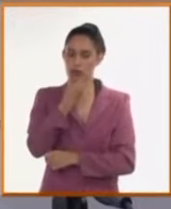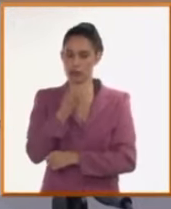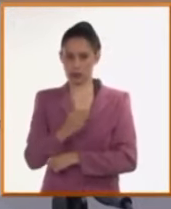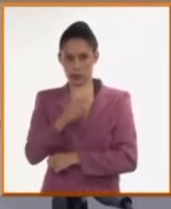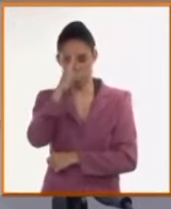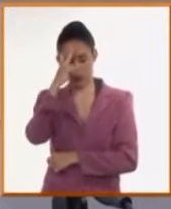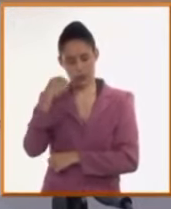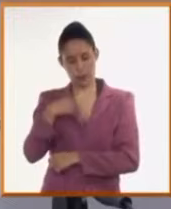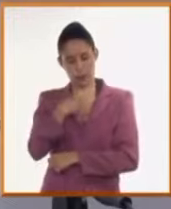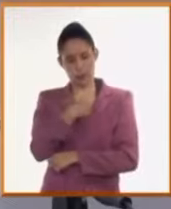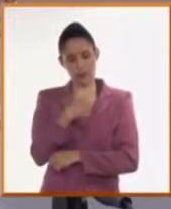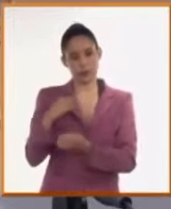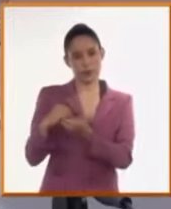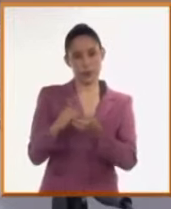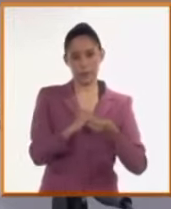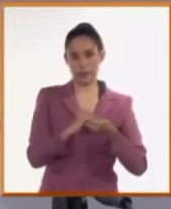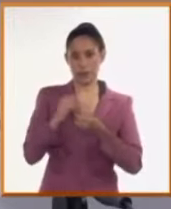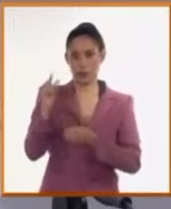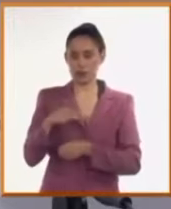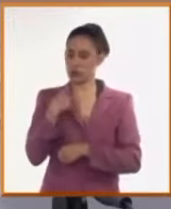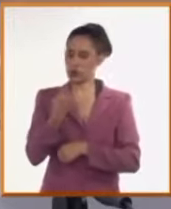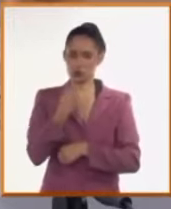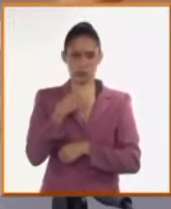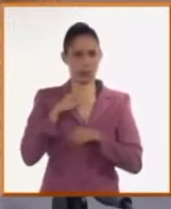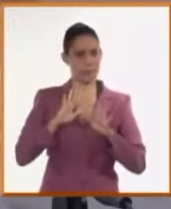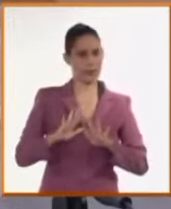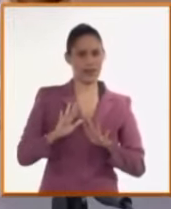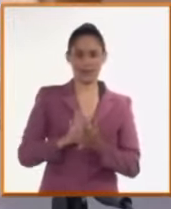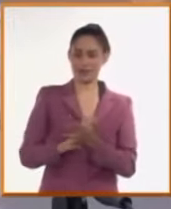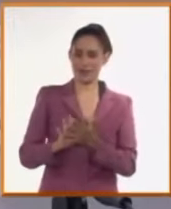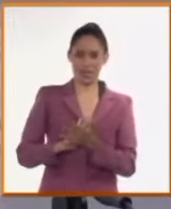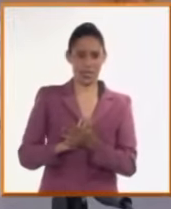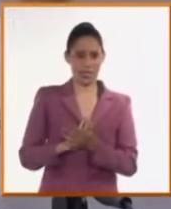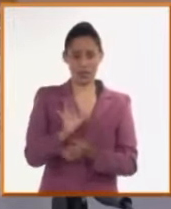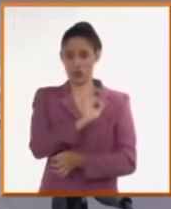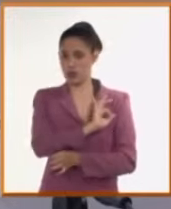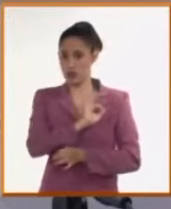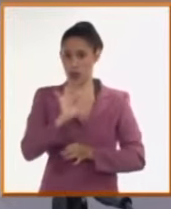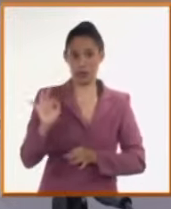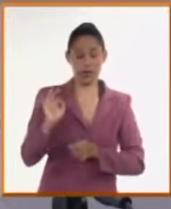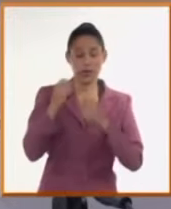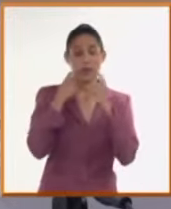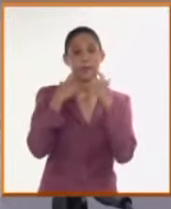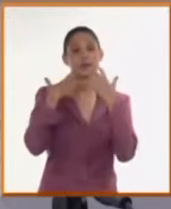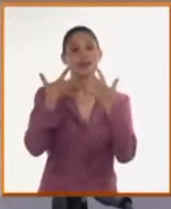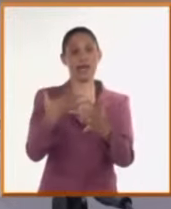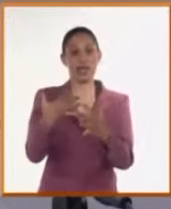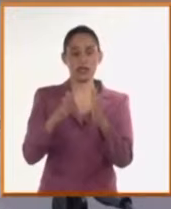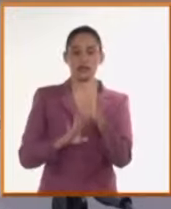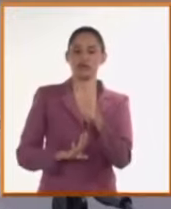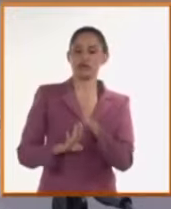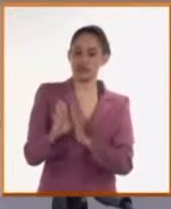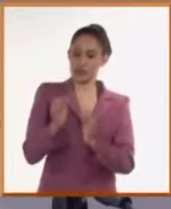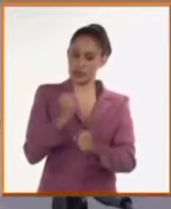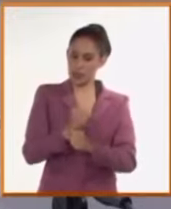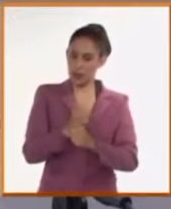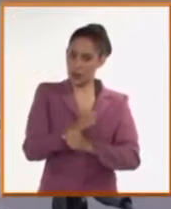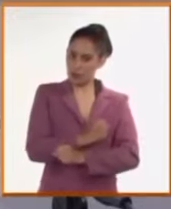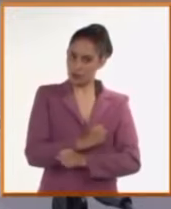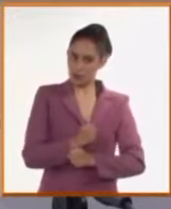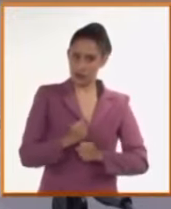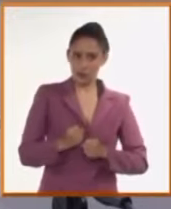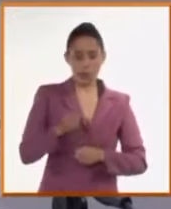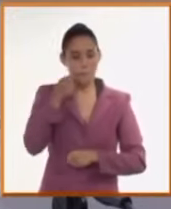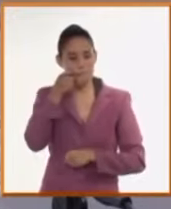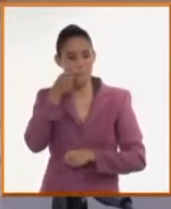nuestr compañeros No pararemos a tratar hasta alcanzar un nivel de comprobación